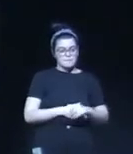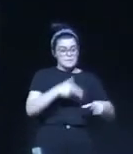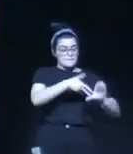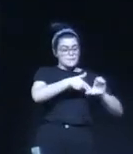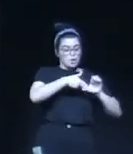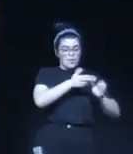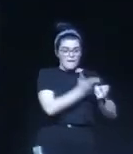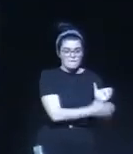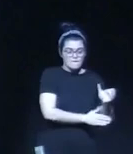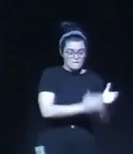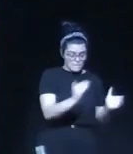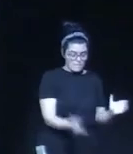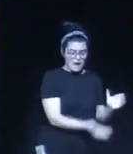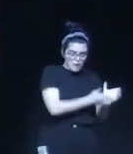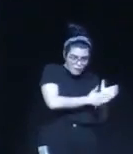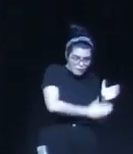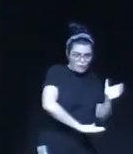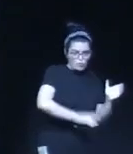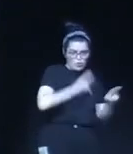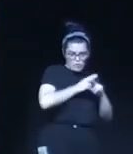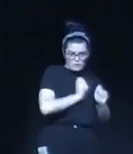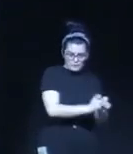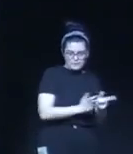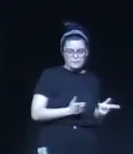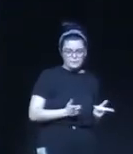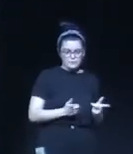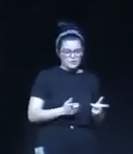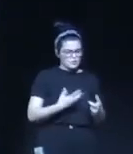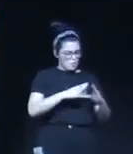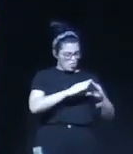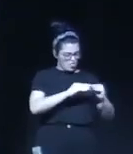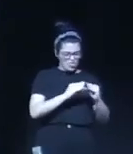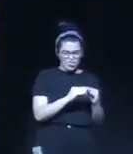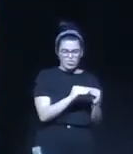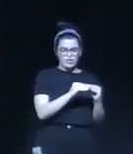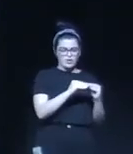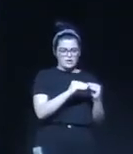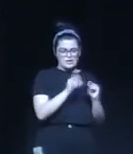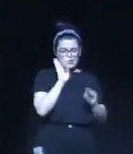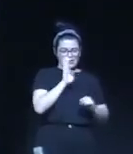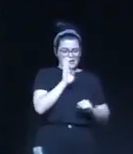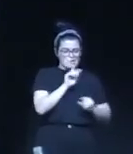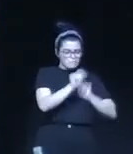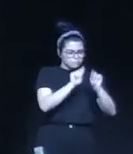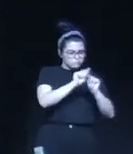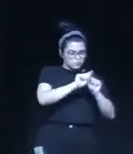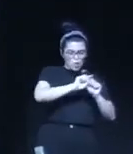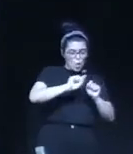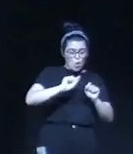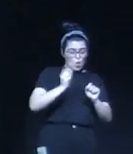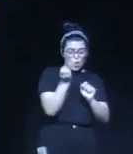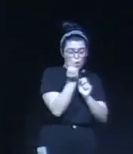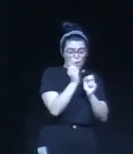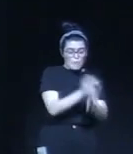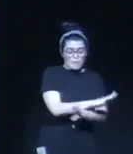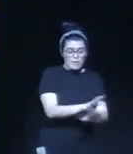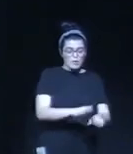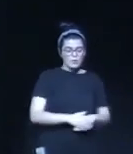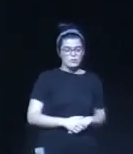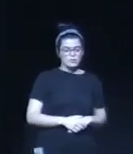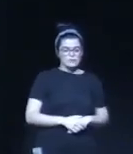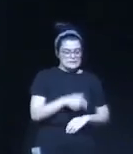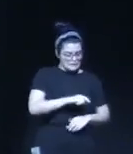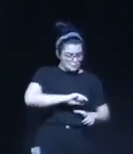dedica a petróleos pesados, o sea, a lo más denso y lo más contaminante. Y de ahí exprimen